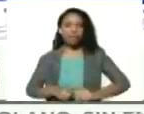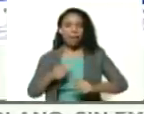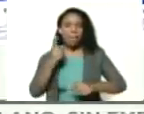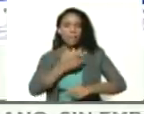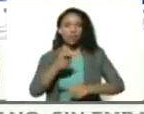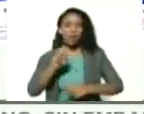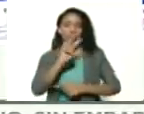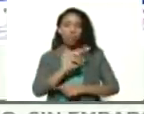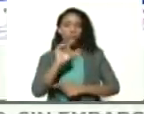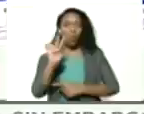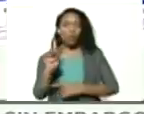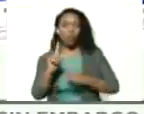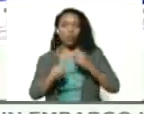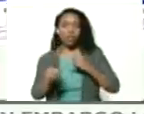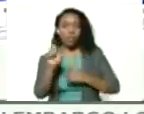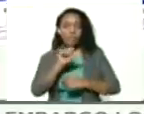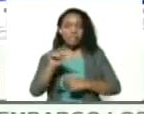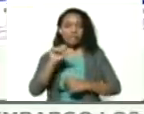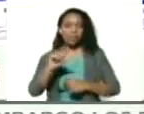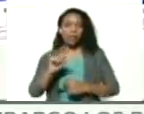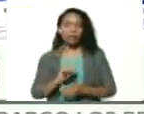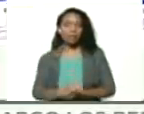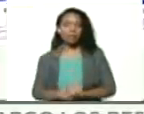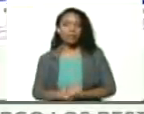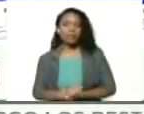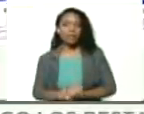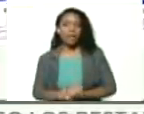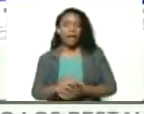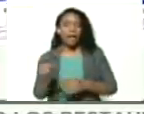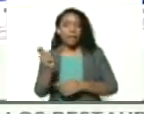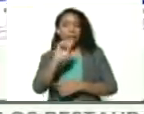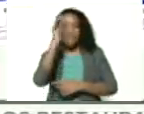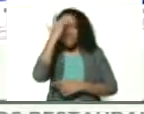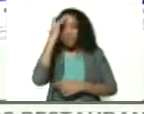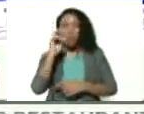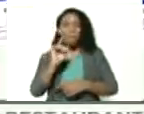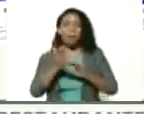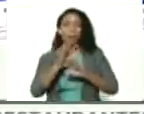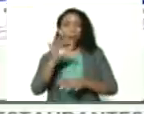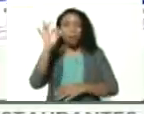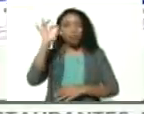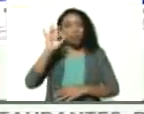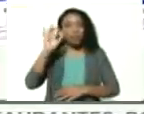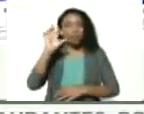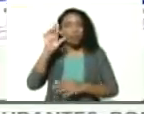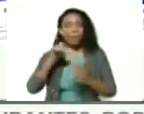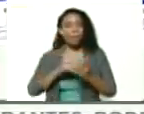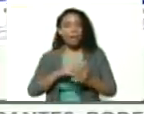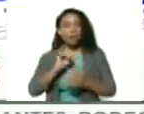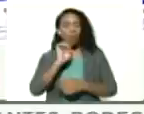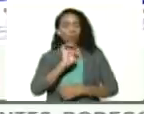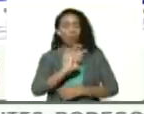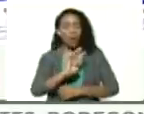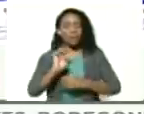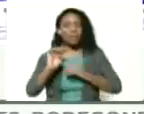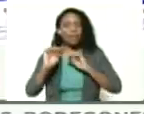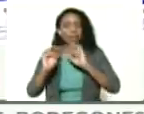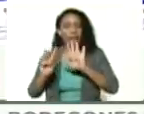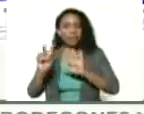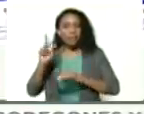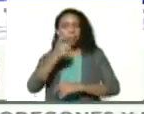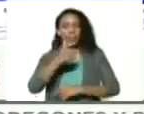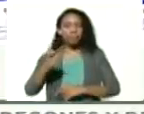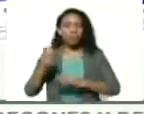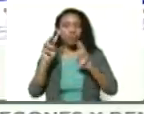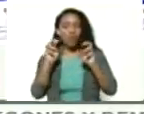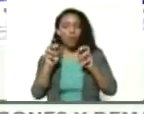dos o cuatro últimas semanas. En el mes de febrero tuvimos un promedio de 3.047 casos nuevos semanales.